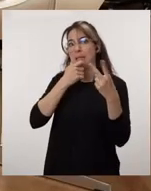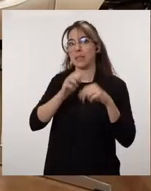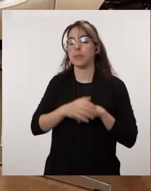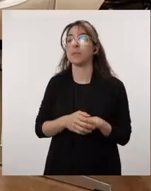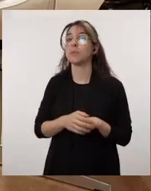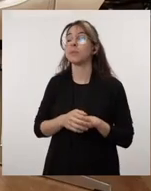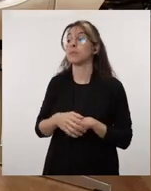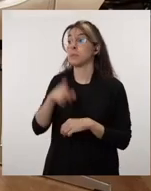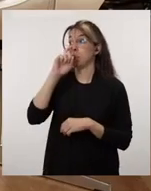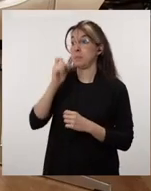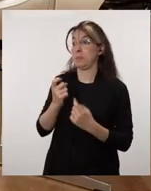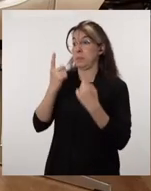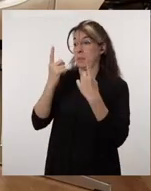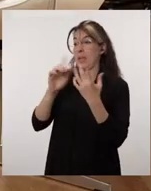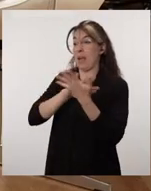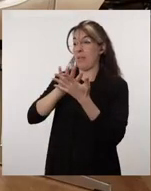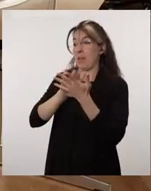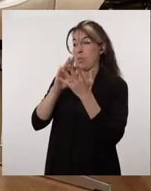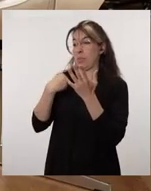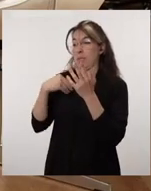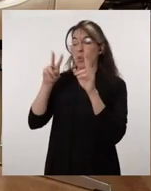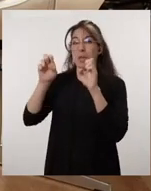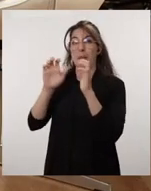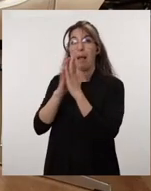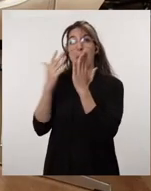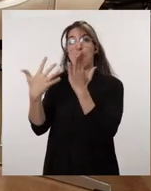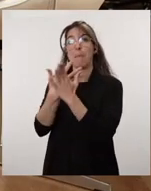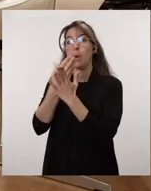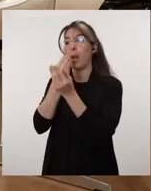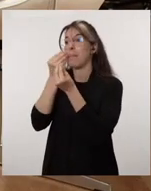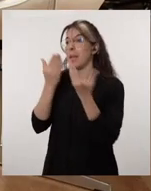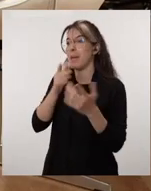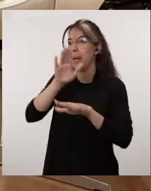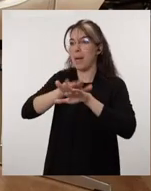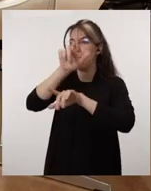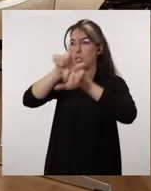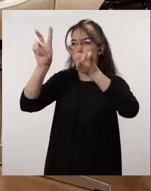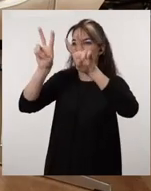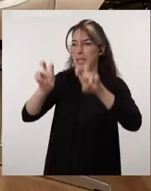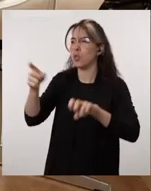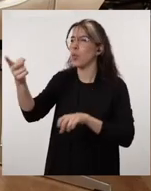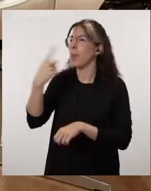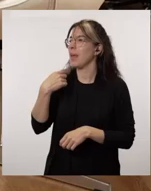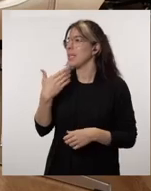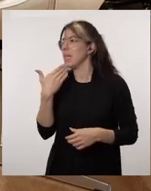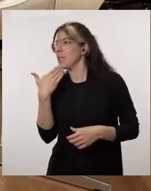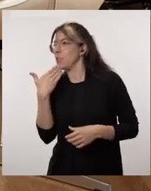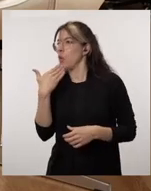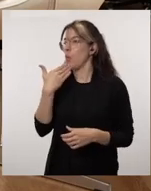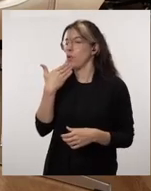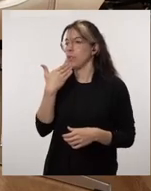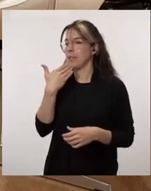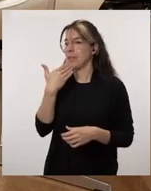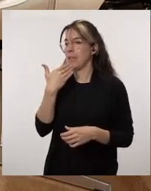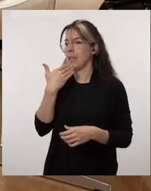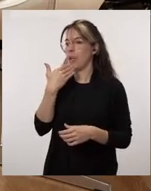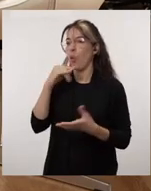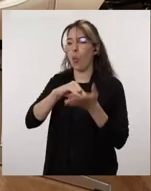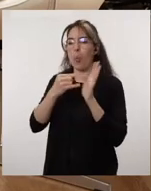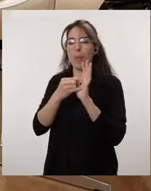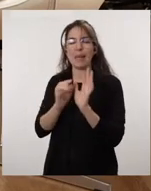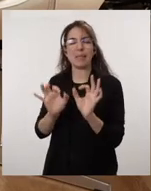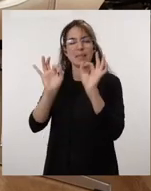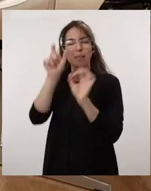sobre este manual de bienvenida los investigadores tu fuiste a la que me dijo mira esto es como para quitar la sanidad estudios como la lonelyplanet para los investigadores